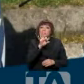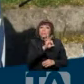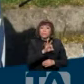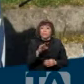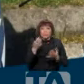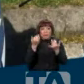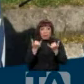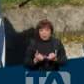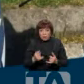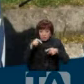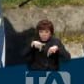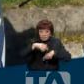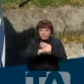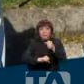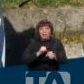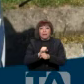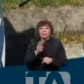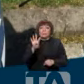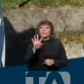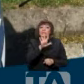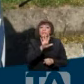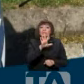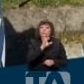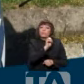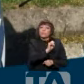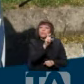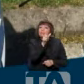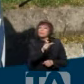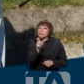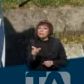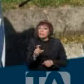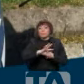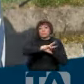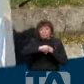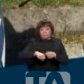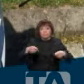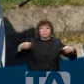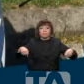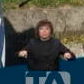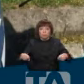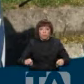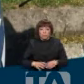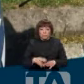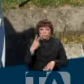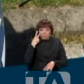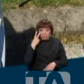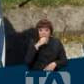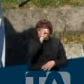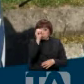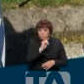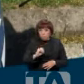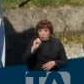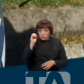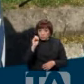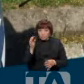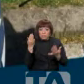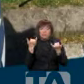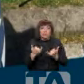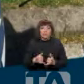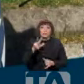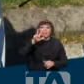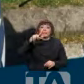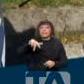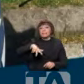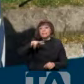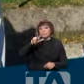a 450 personas les han robado sus motocicletas. Las estadísticas revelan que los primeros tres meses